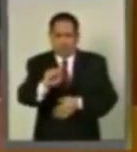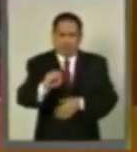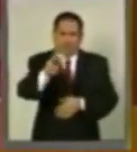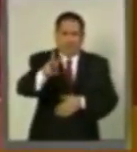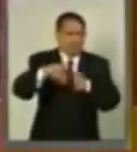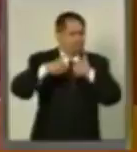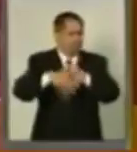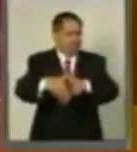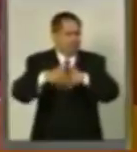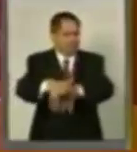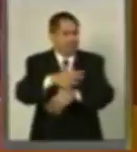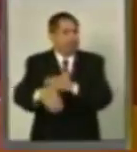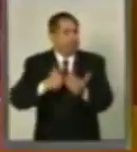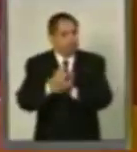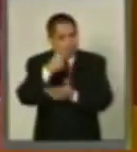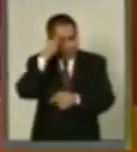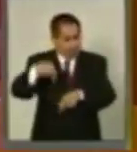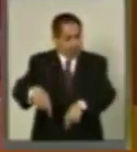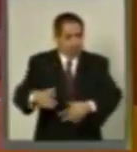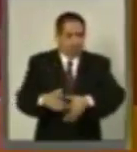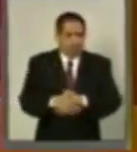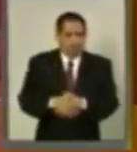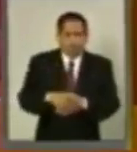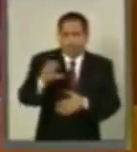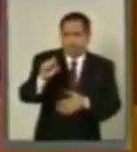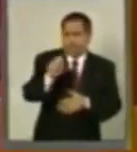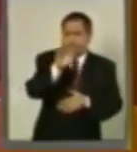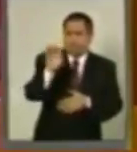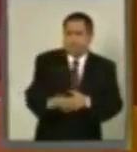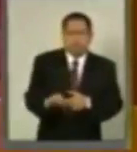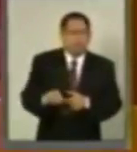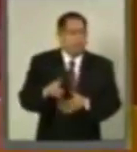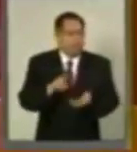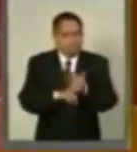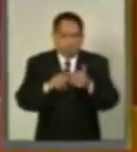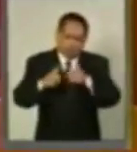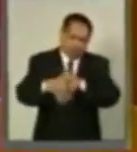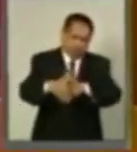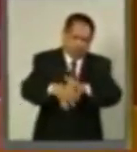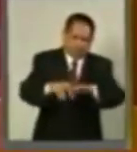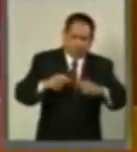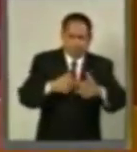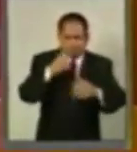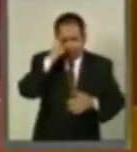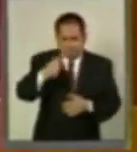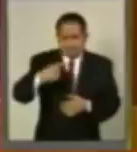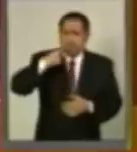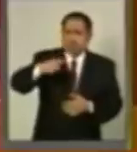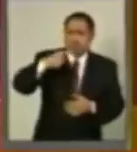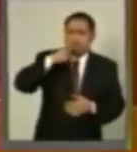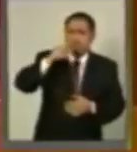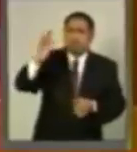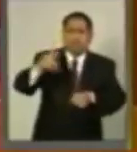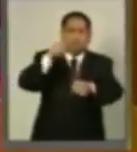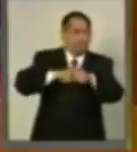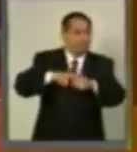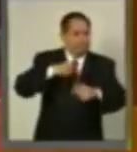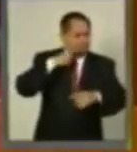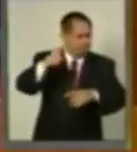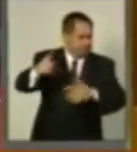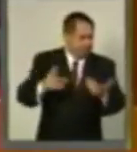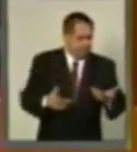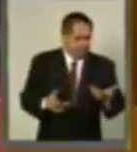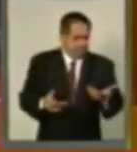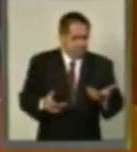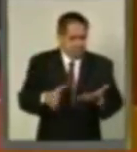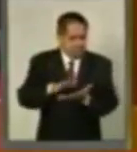6.263 marchas en la Ciudad de México, 60% de las cuales son por demandas de carácter federal.